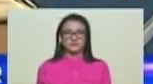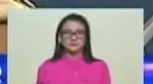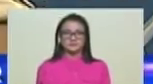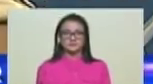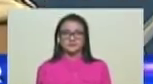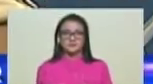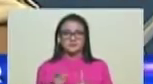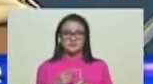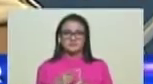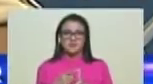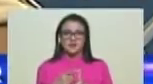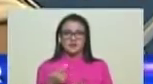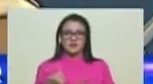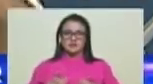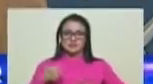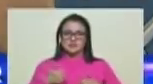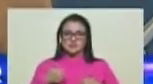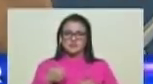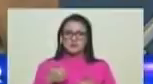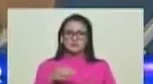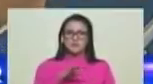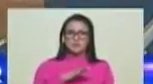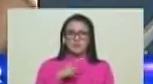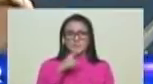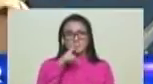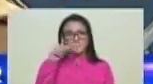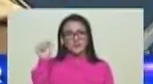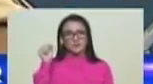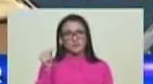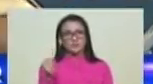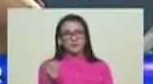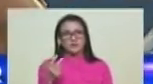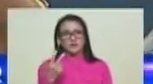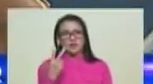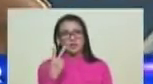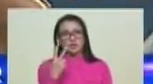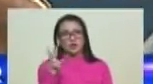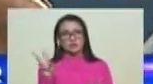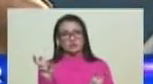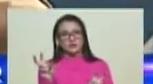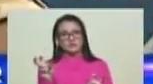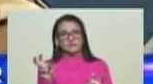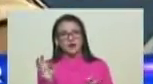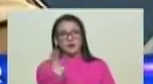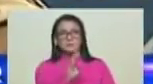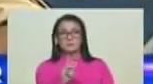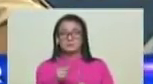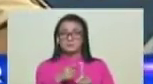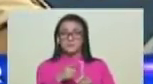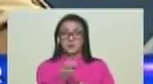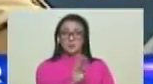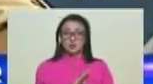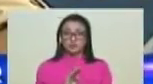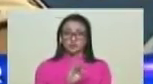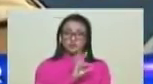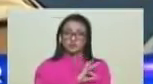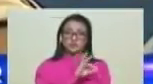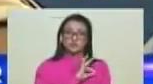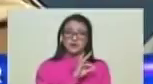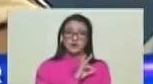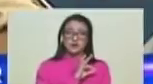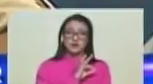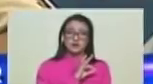la principal oferta de campaña del presidente Maduro tenía dos pilares. Por un lado, la protección social. Mientras el